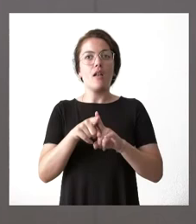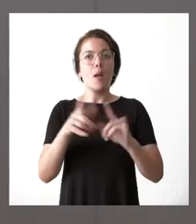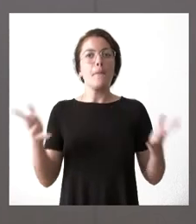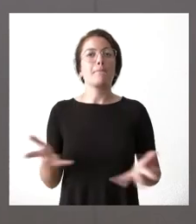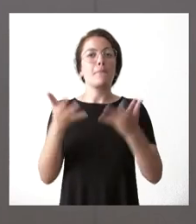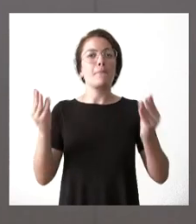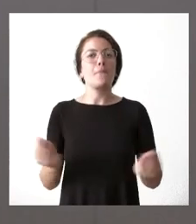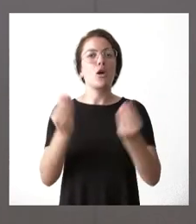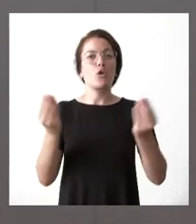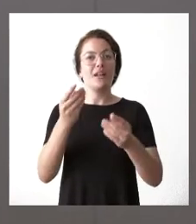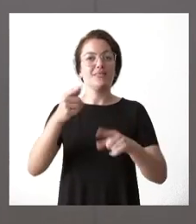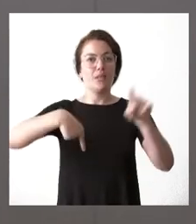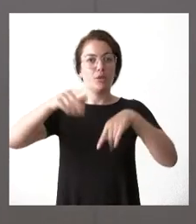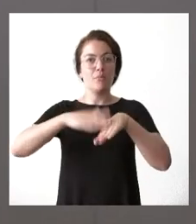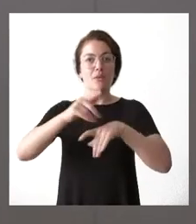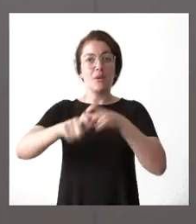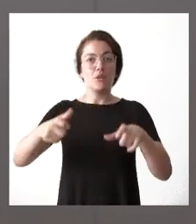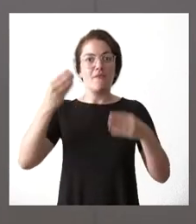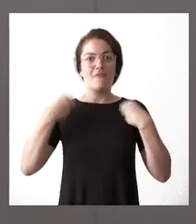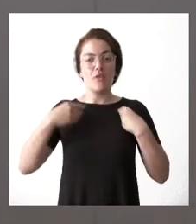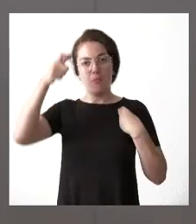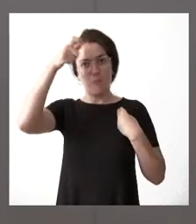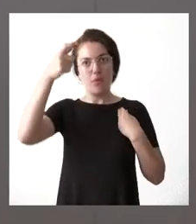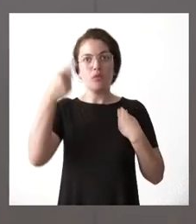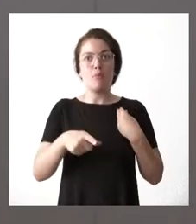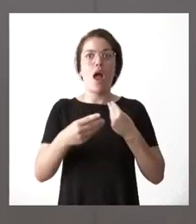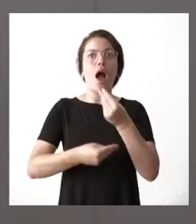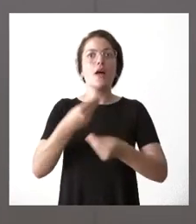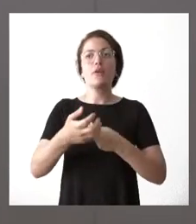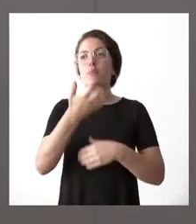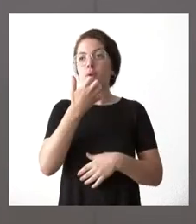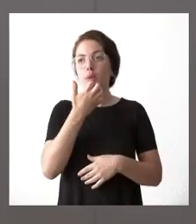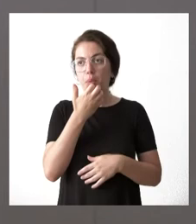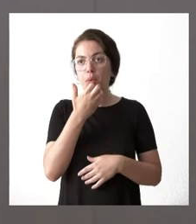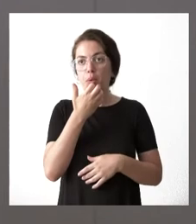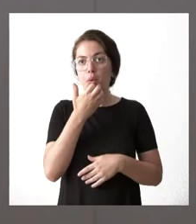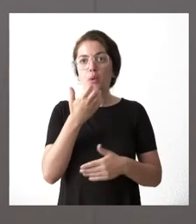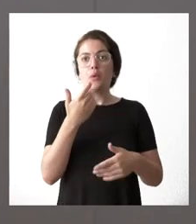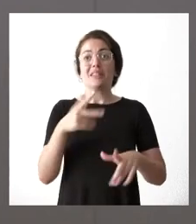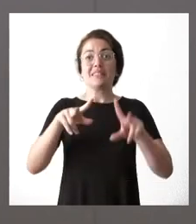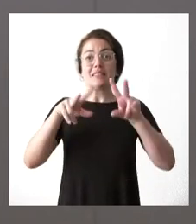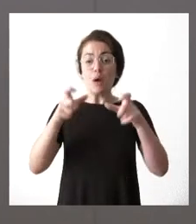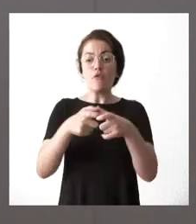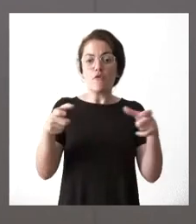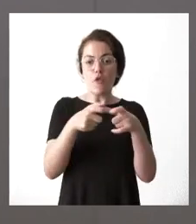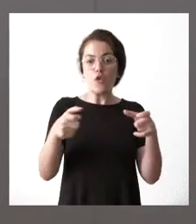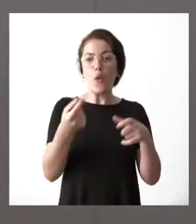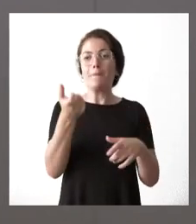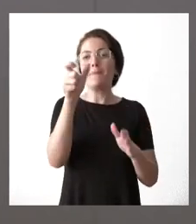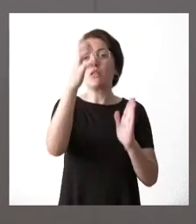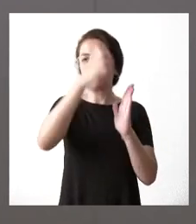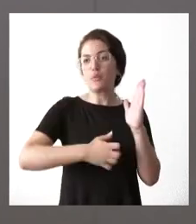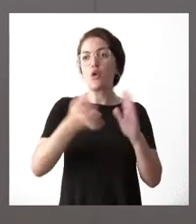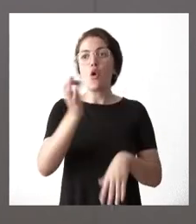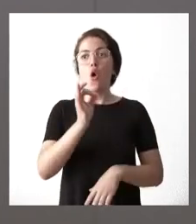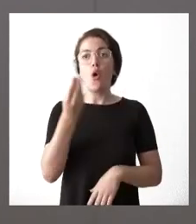y hemos hecho otras actuaciones dentro de las competencias que tenemos para el transporte interurbano como es la reducción del coste de los bonos o como es la congelación